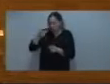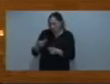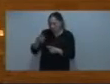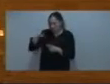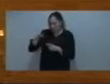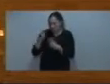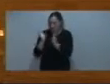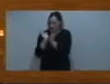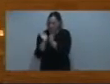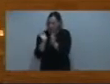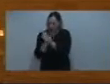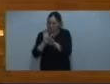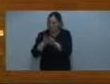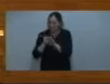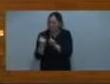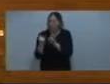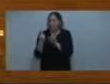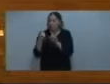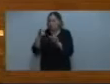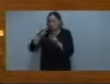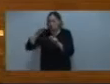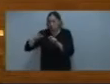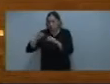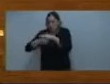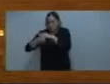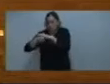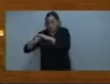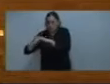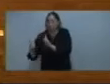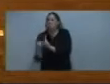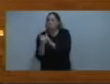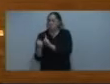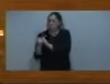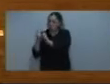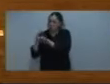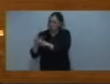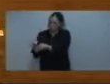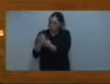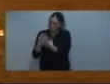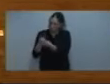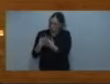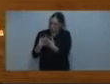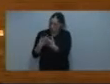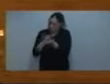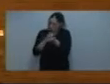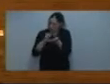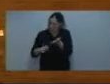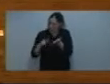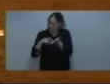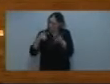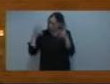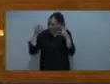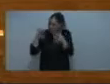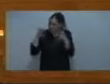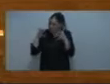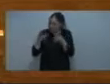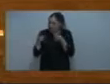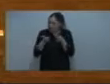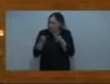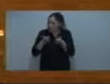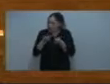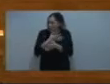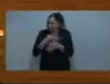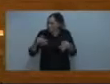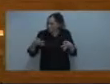con los internos. Informes que suscribimos en su totalidad, que recomiendan regular adecuadamente y así